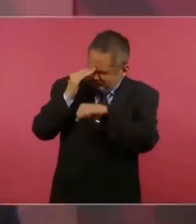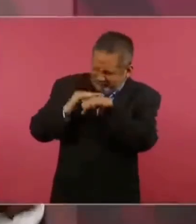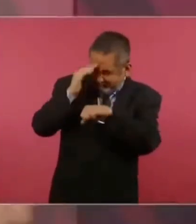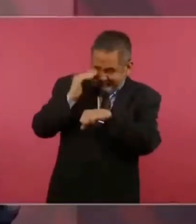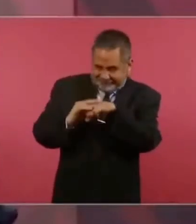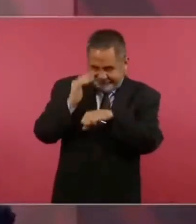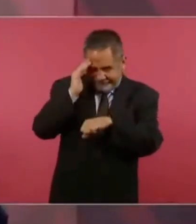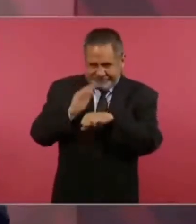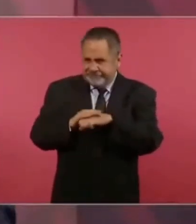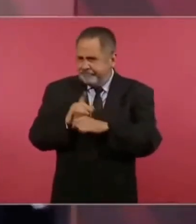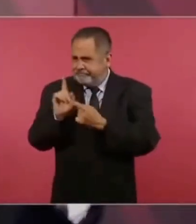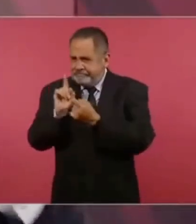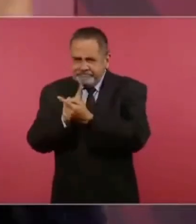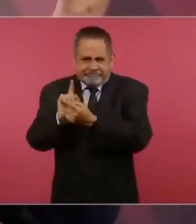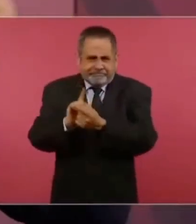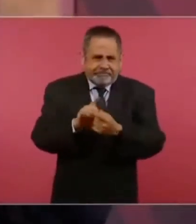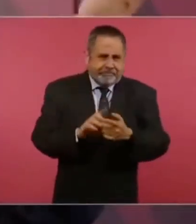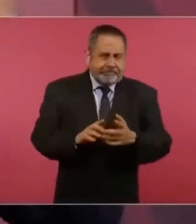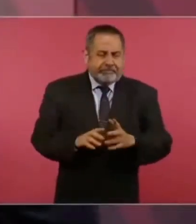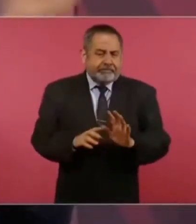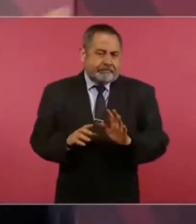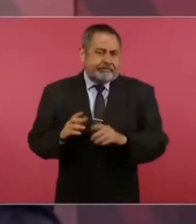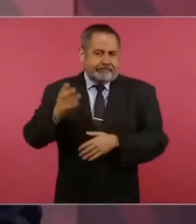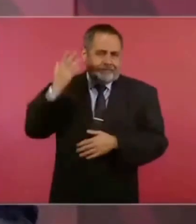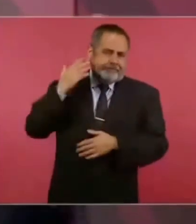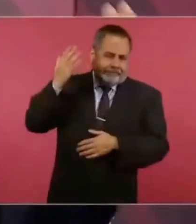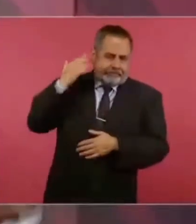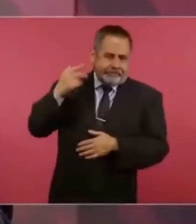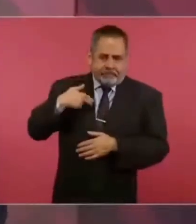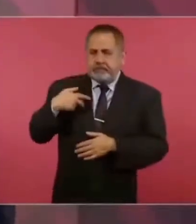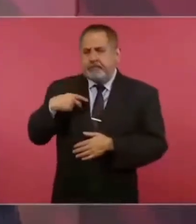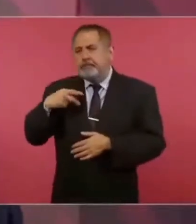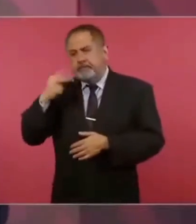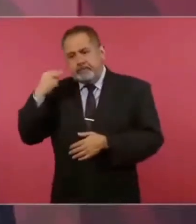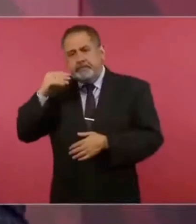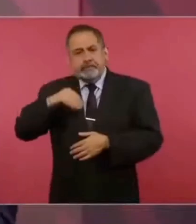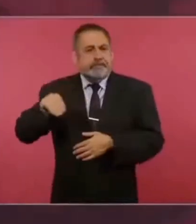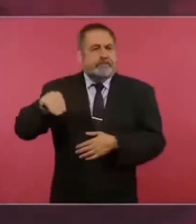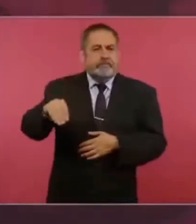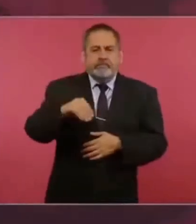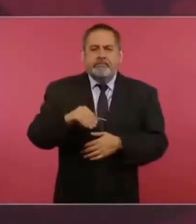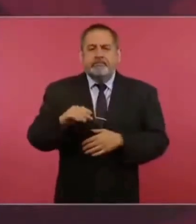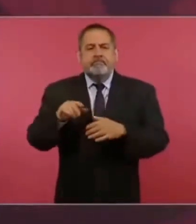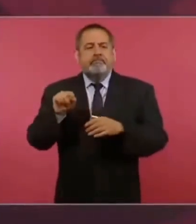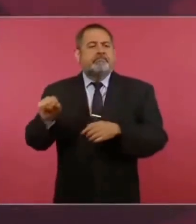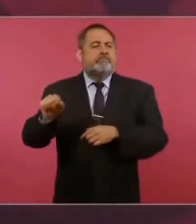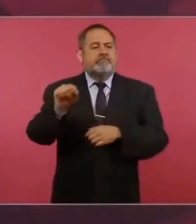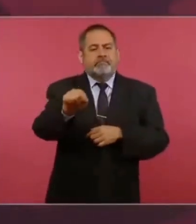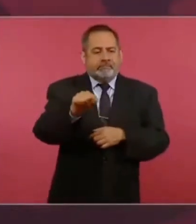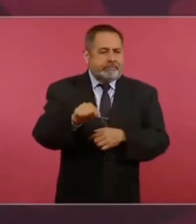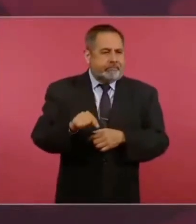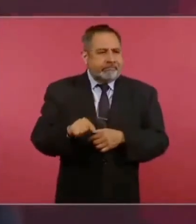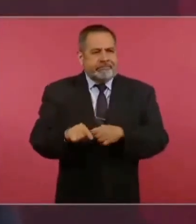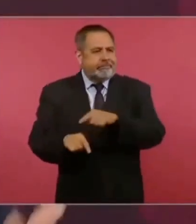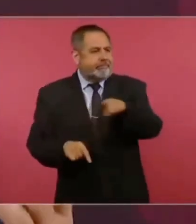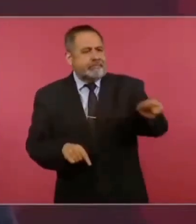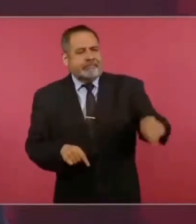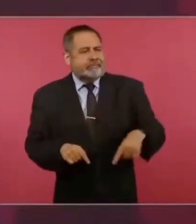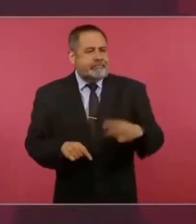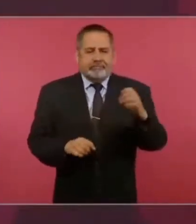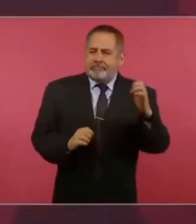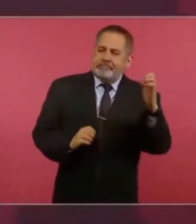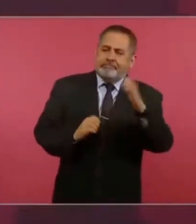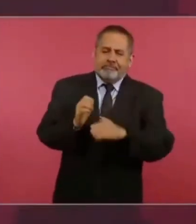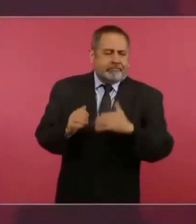yo pues muy presente todo esto, porque cada vez que íbamos a una elección a padecer de